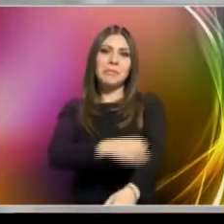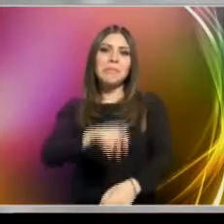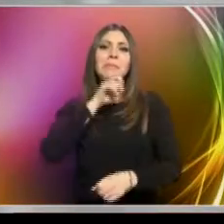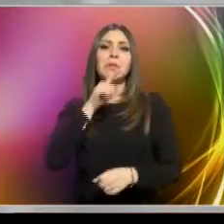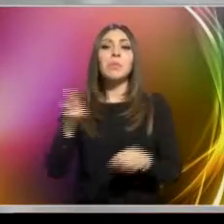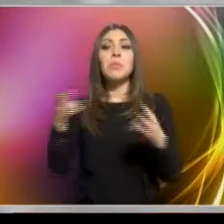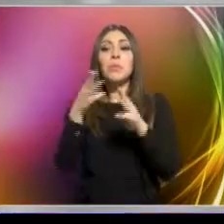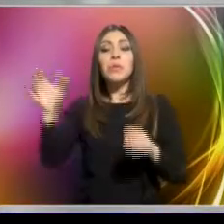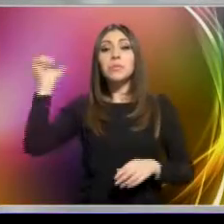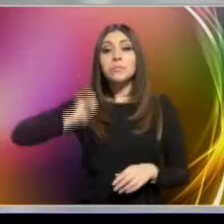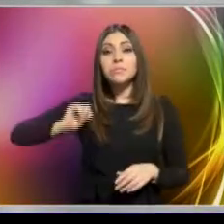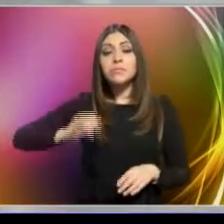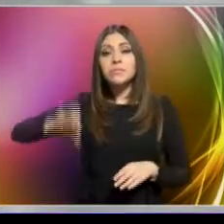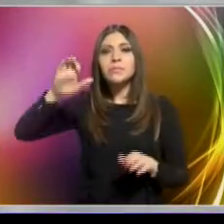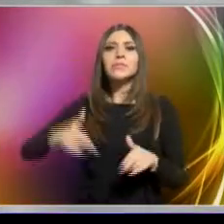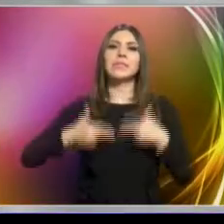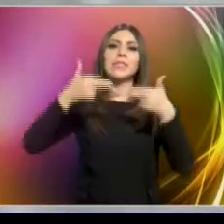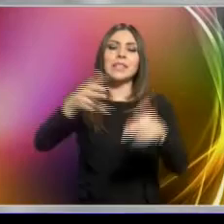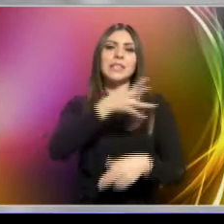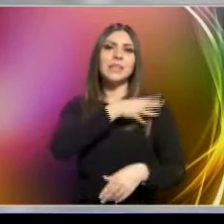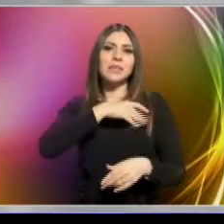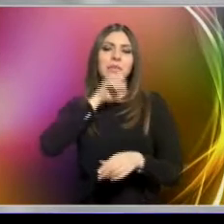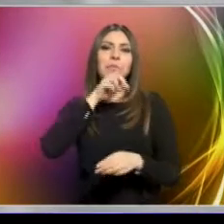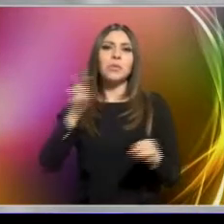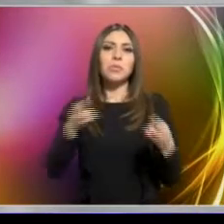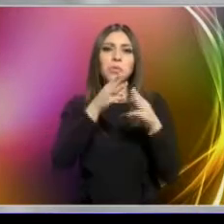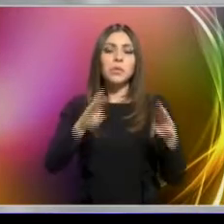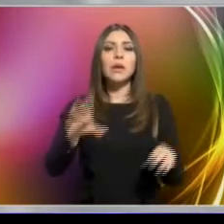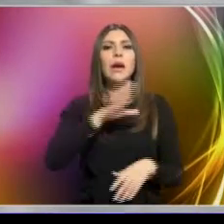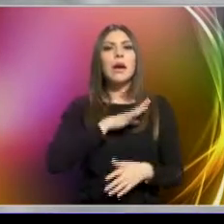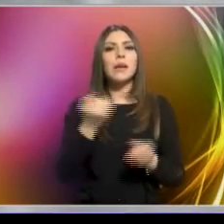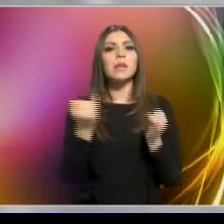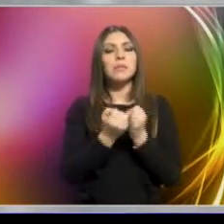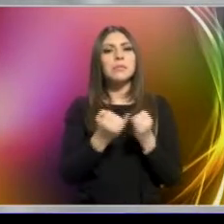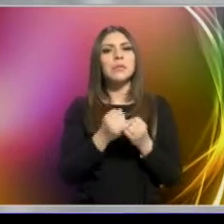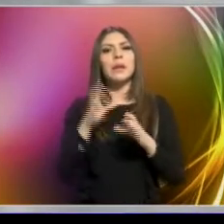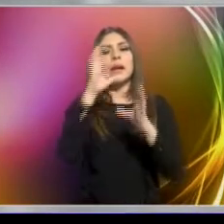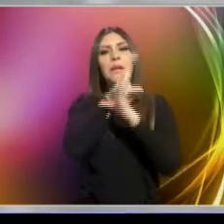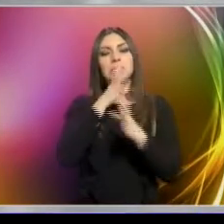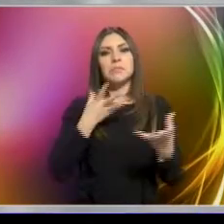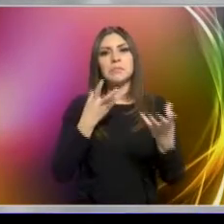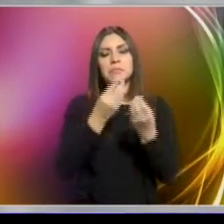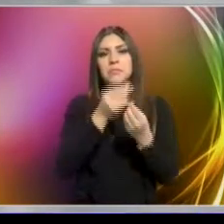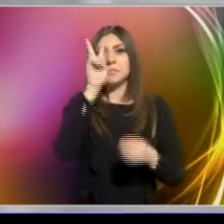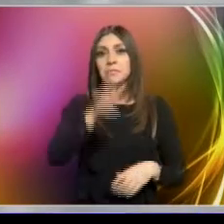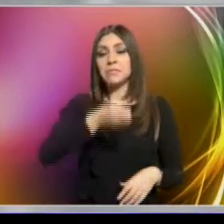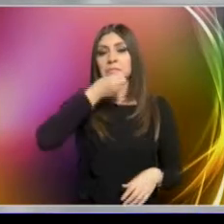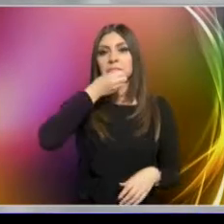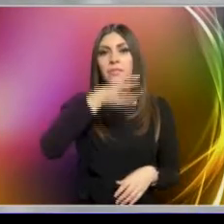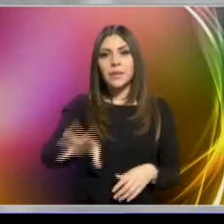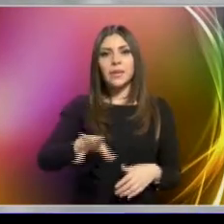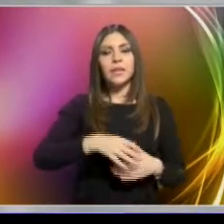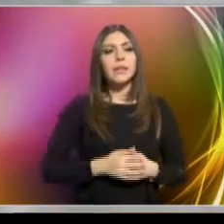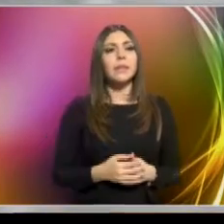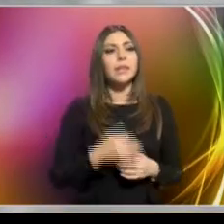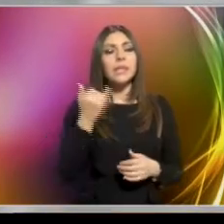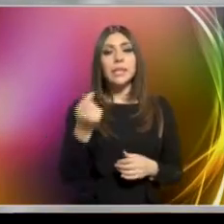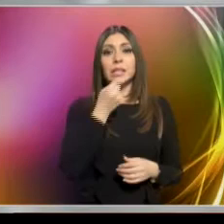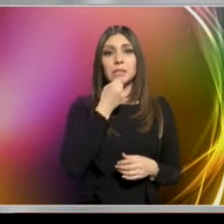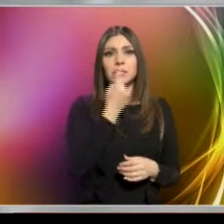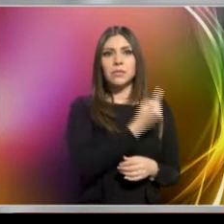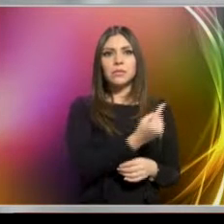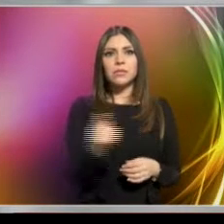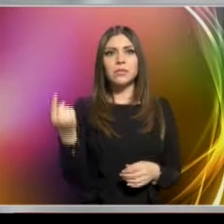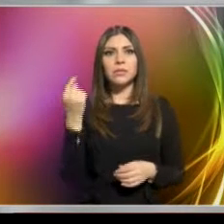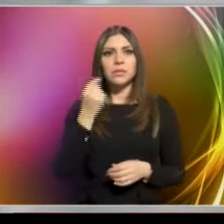compañía. Los Fabulosos Cadillacs presentan este disco en donde tienen colaboraciones también increíbles y lo que resalta es, pues ya los niños están,